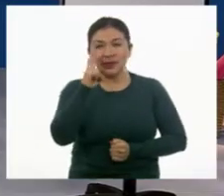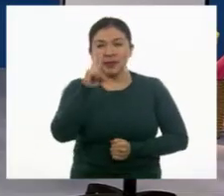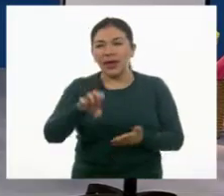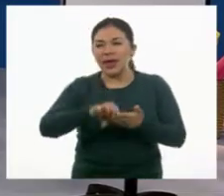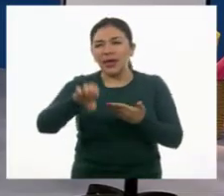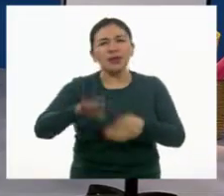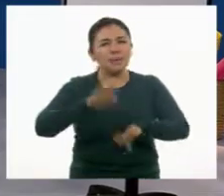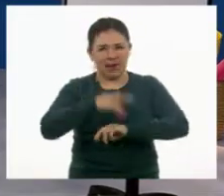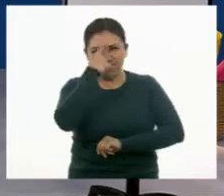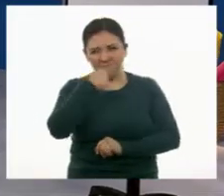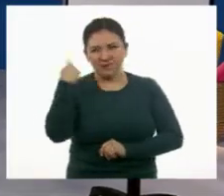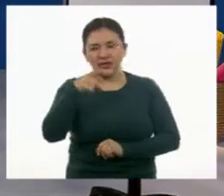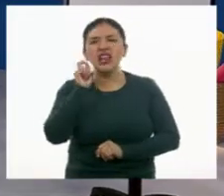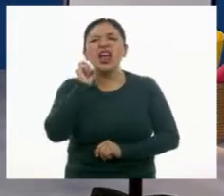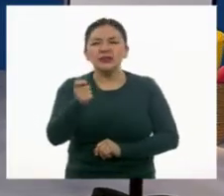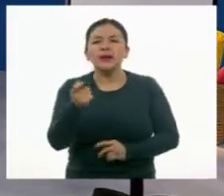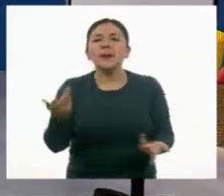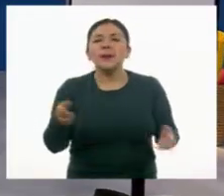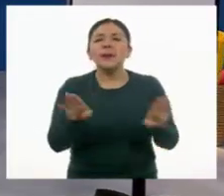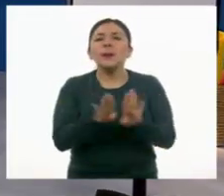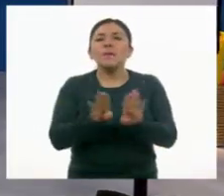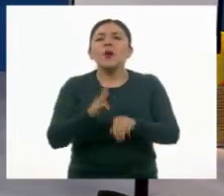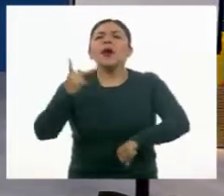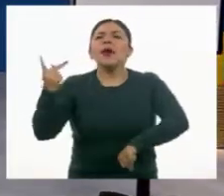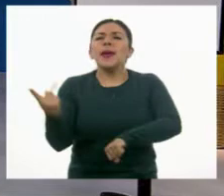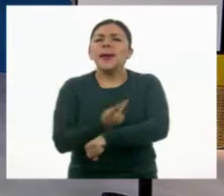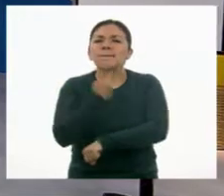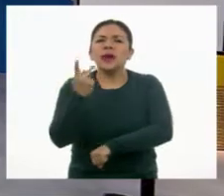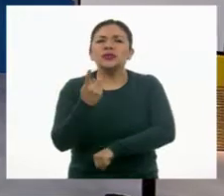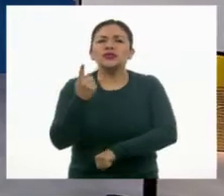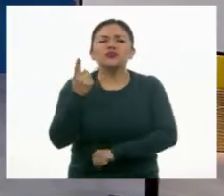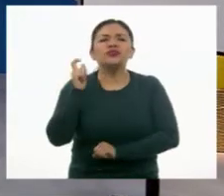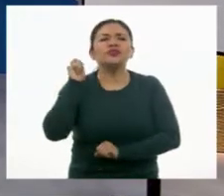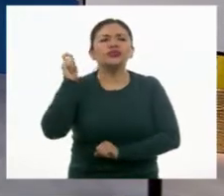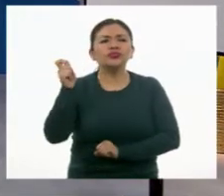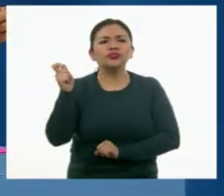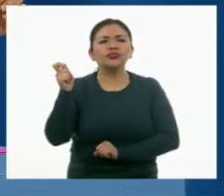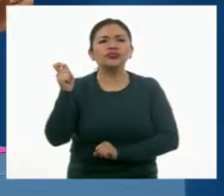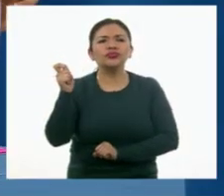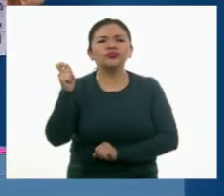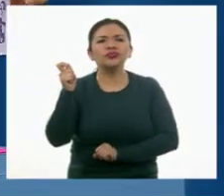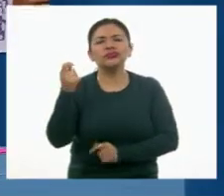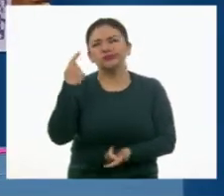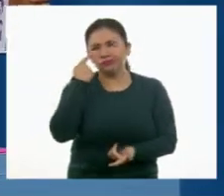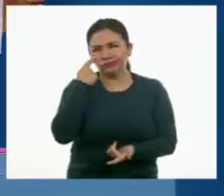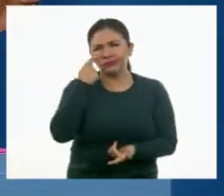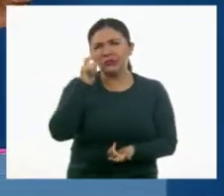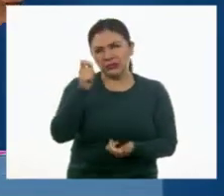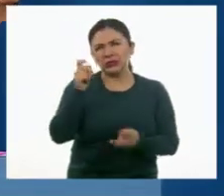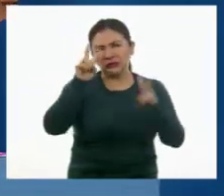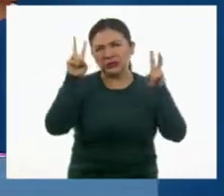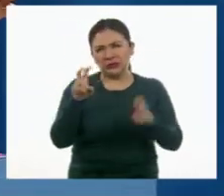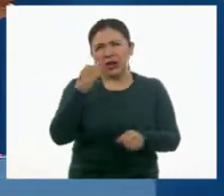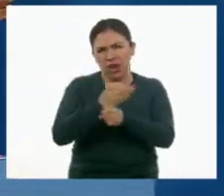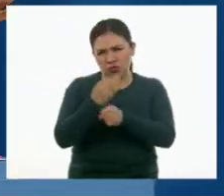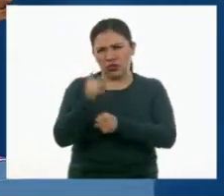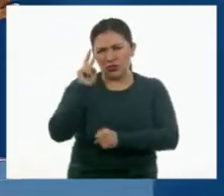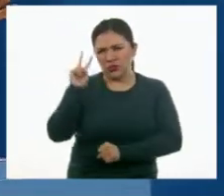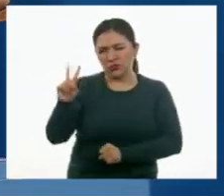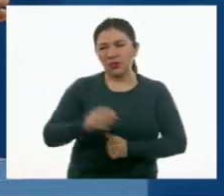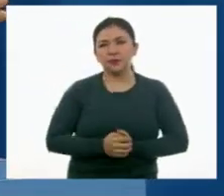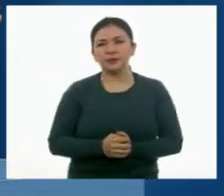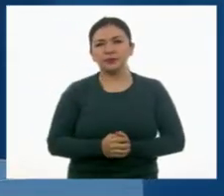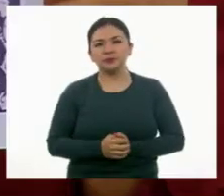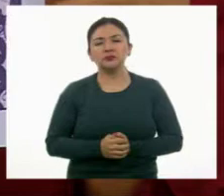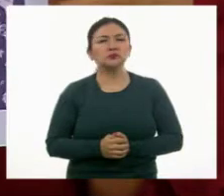ejemplo muy sencillo y tiene que ver con lo que sucede en un aula. Es una situación Pues aquí lo vamos a ver.